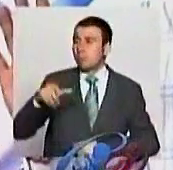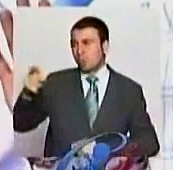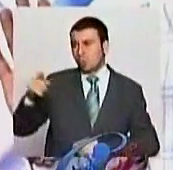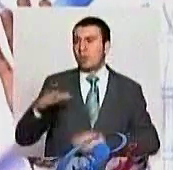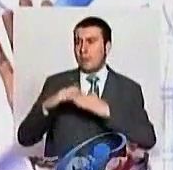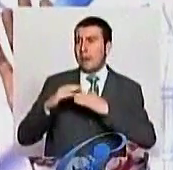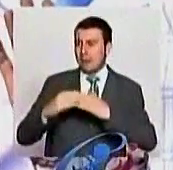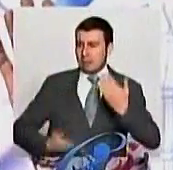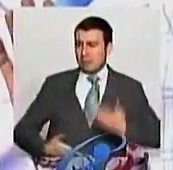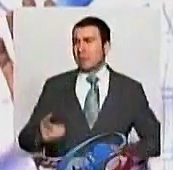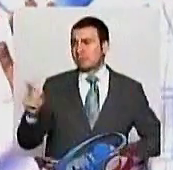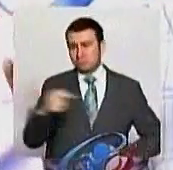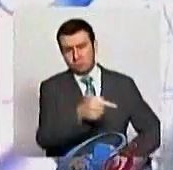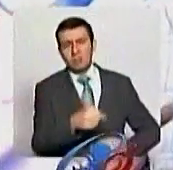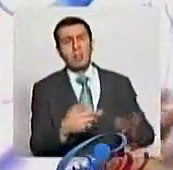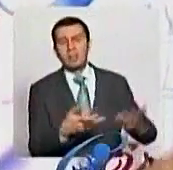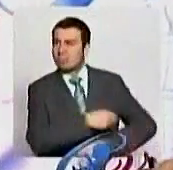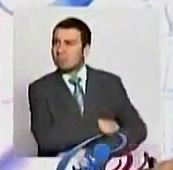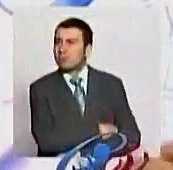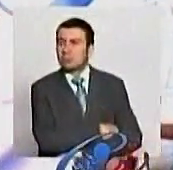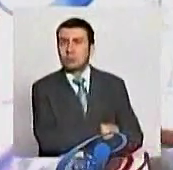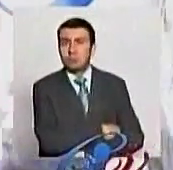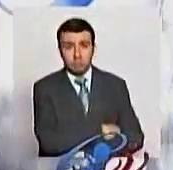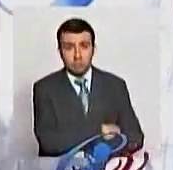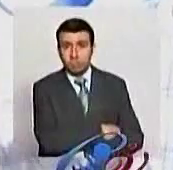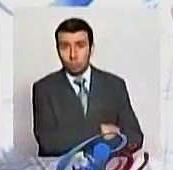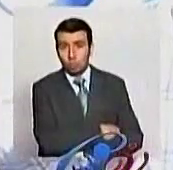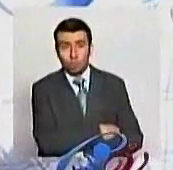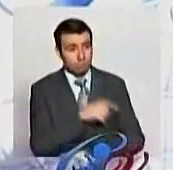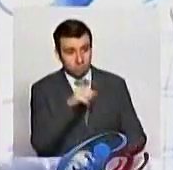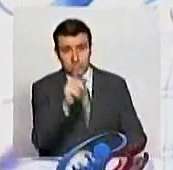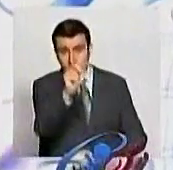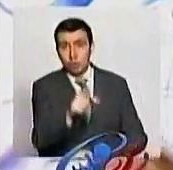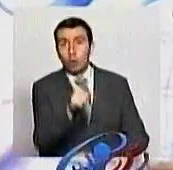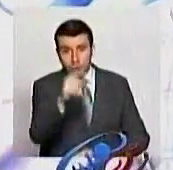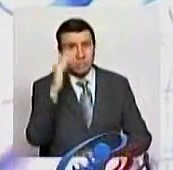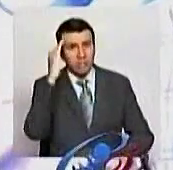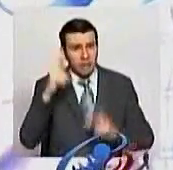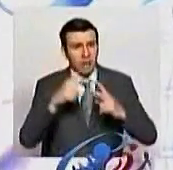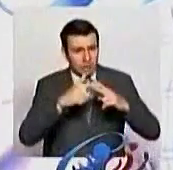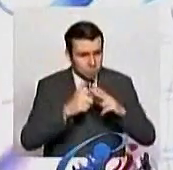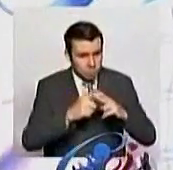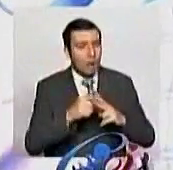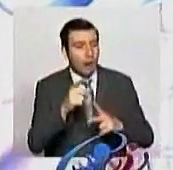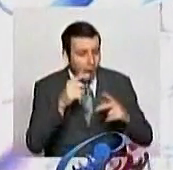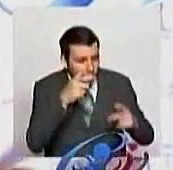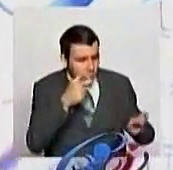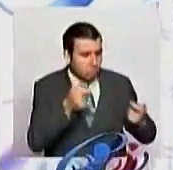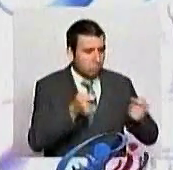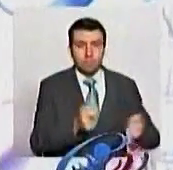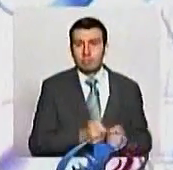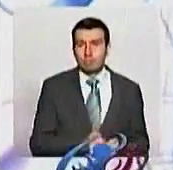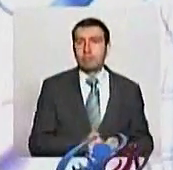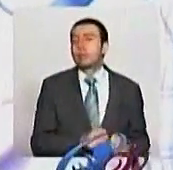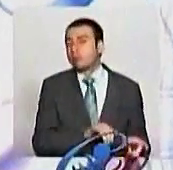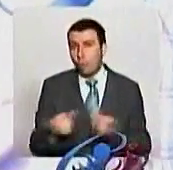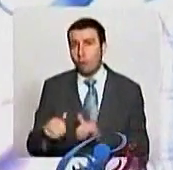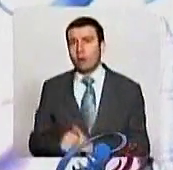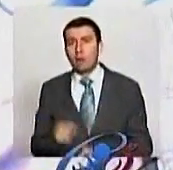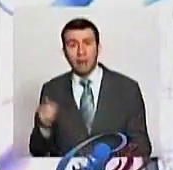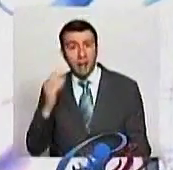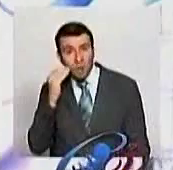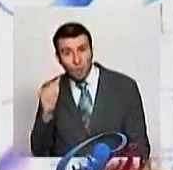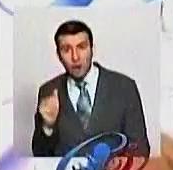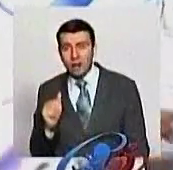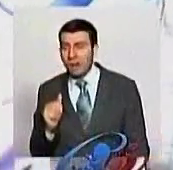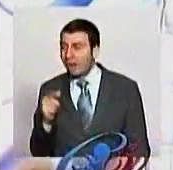donde el mecánico. Pero uno ve que las personas se enferman y los ve la tía, la abuelita, las pasticas del nochero, las que le